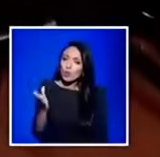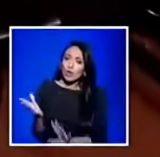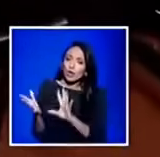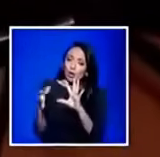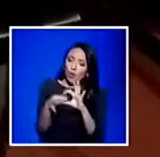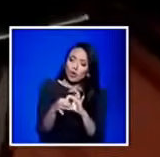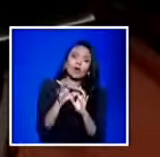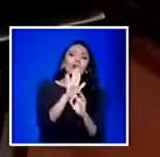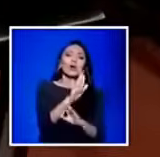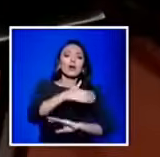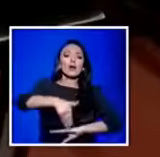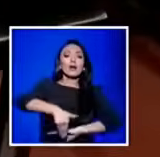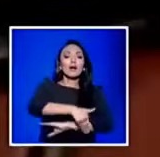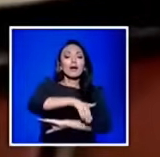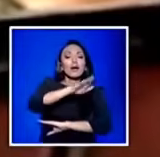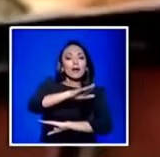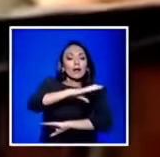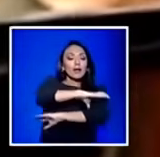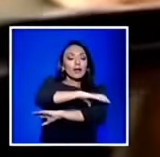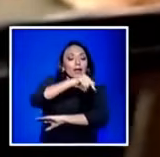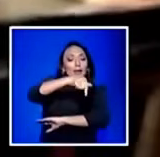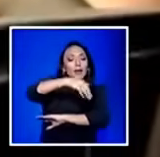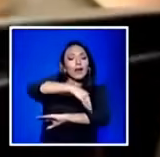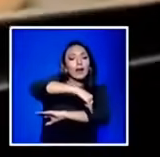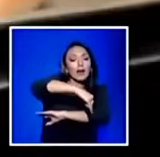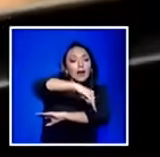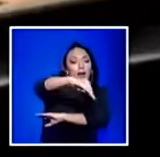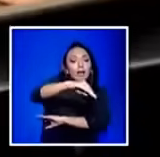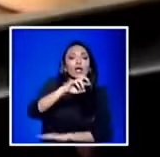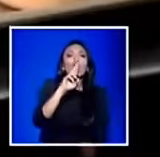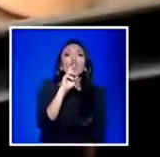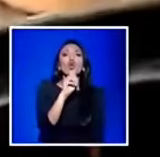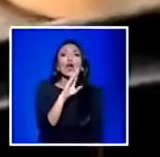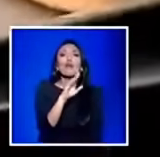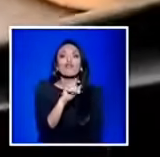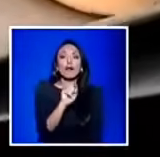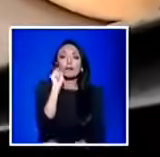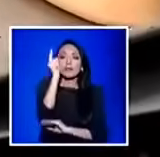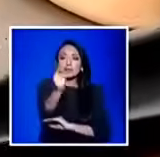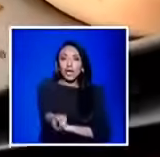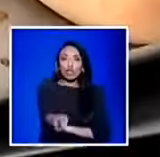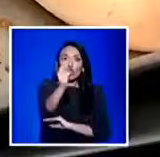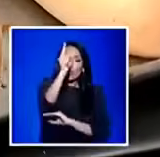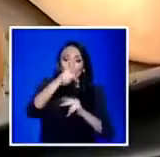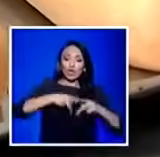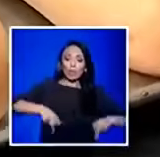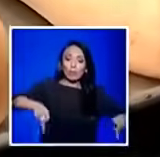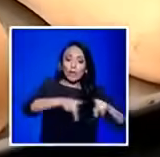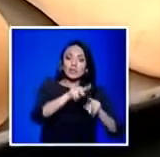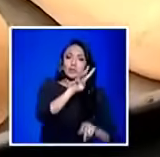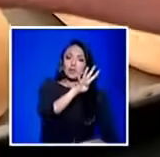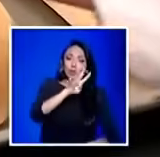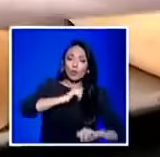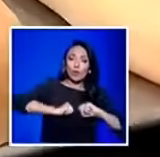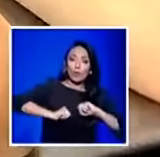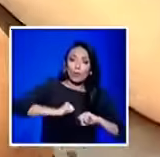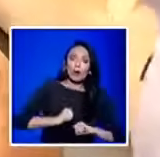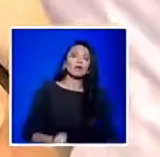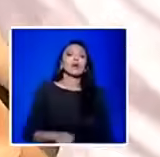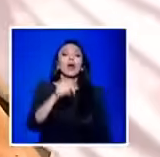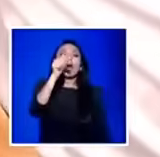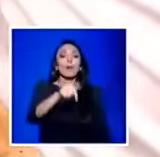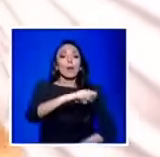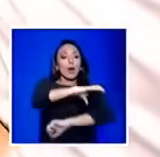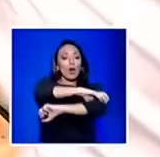la Venezuela y García Moreno, a la Rocafuerte, a lo que es Santo Domingo, la Plaza 24 de Mayo, lo que es la calle Bolívar, lo que es